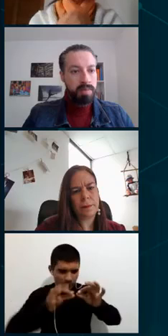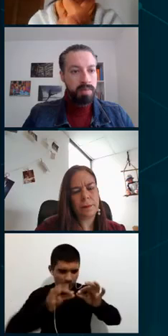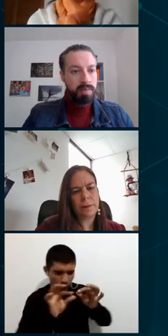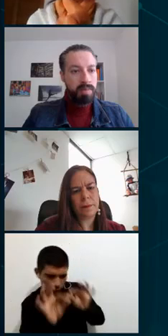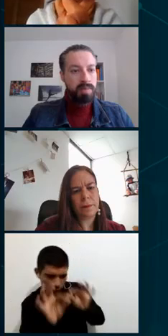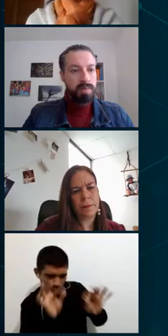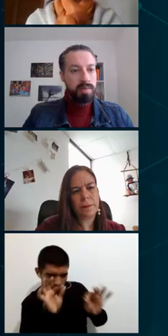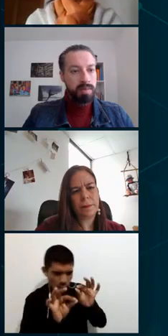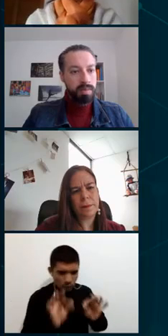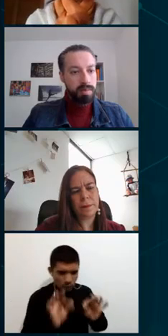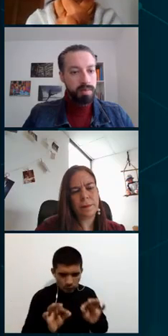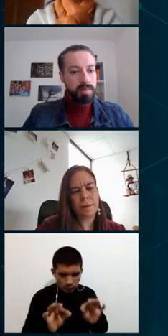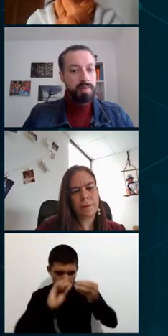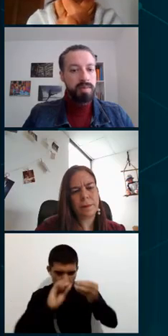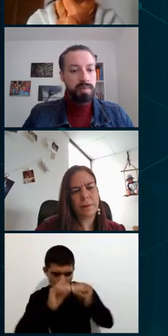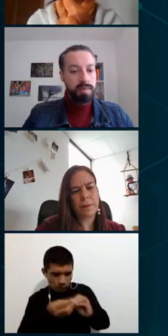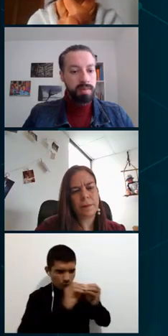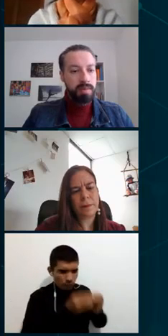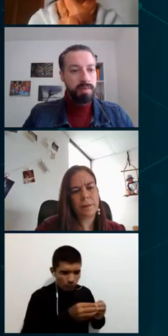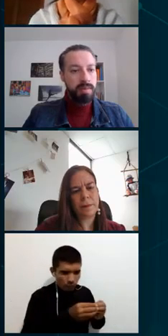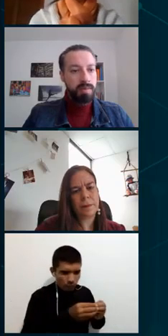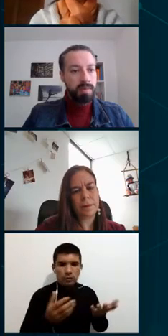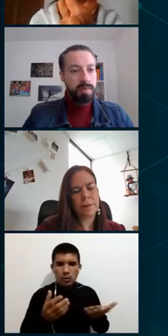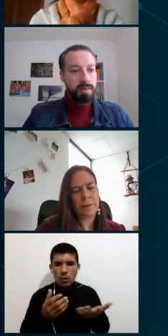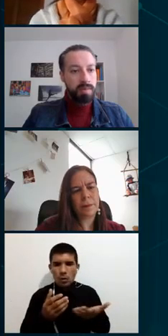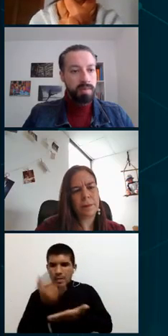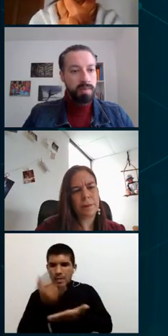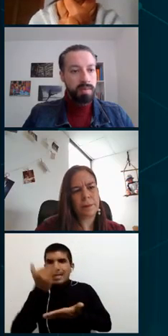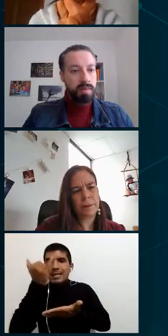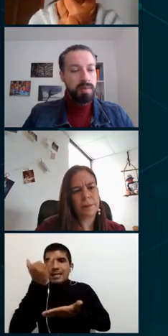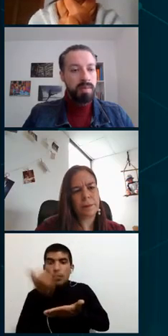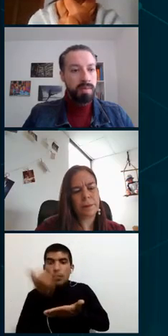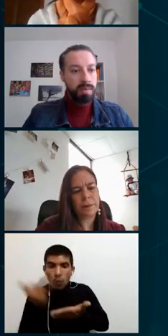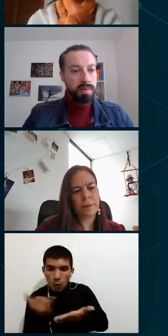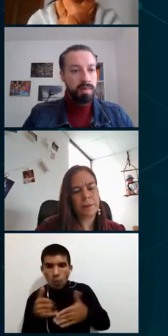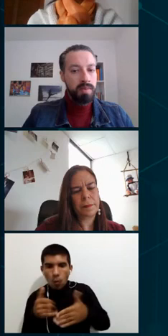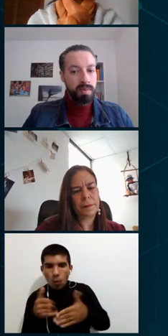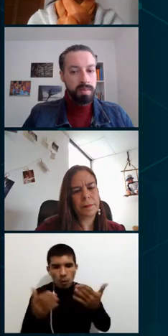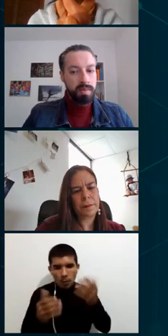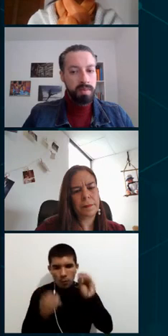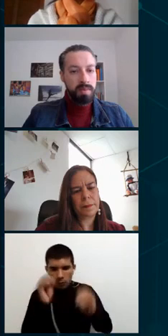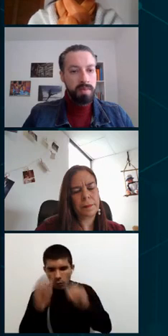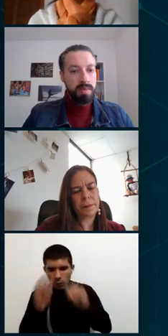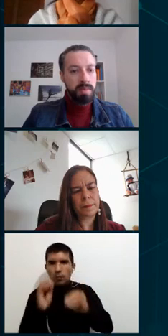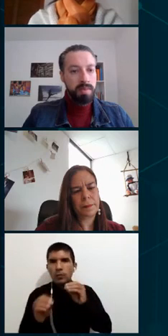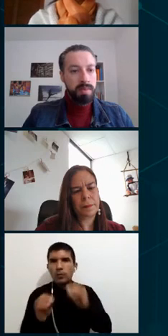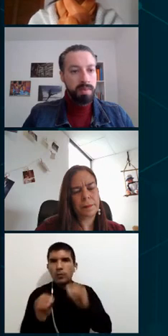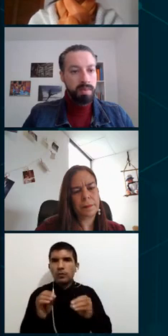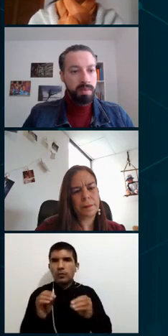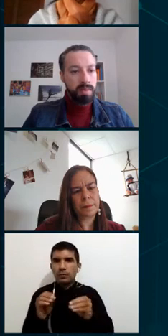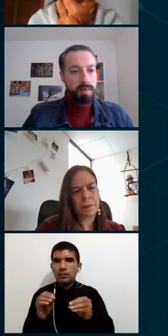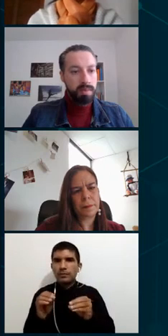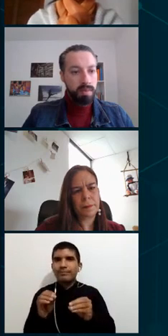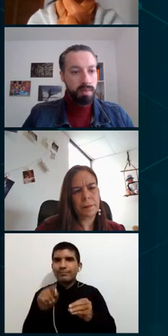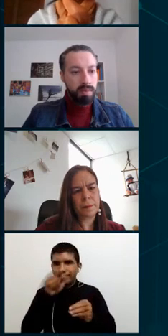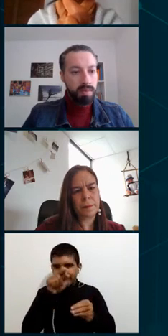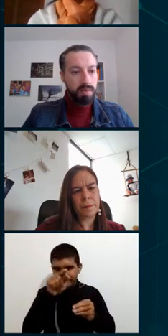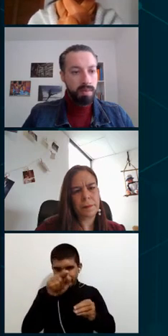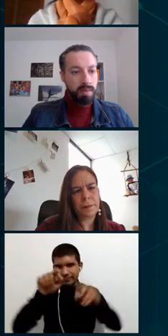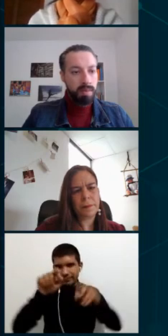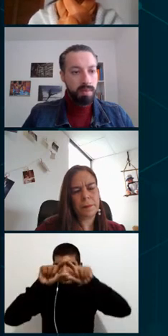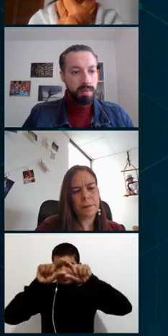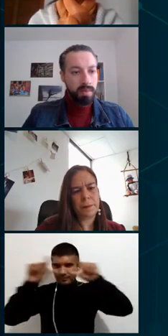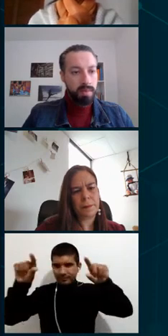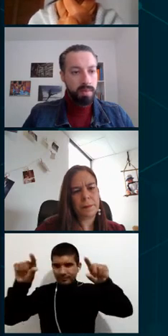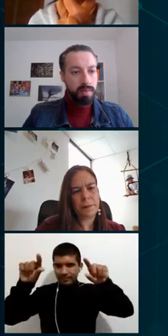de crear como un cómic que represente el producto o servicio que vamos a ver. Y se crea pues como historieta y con imágenes,